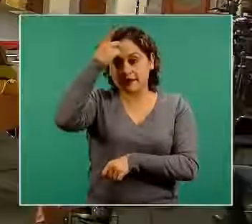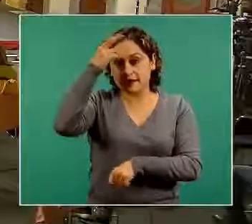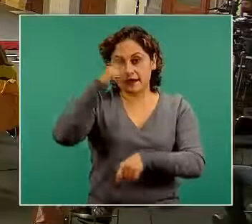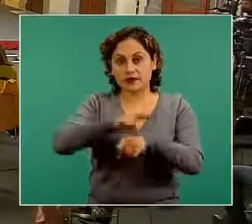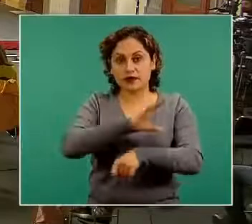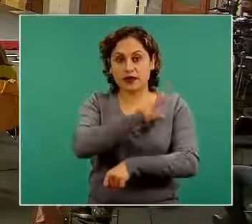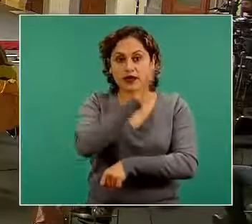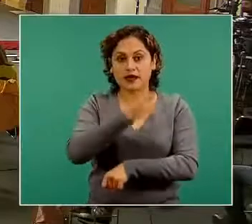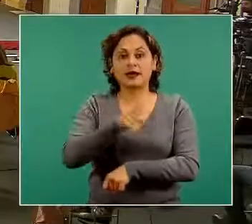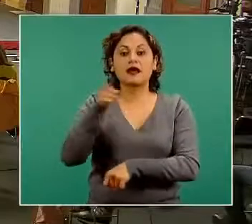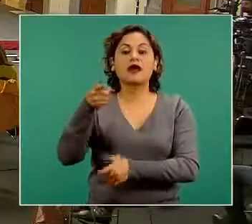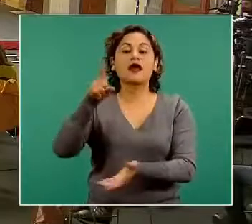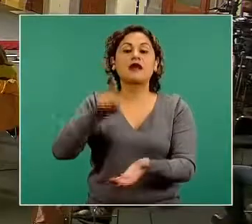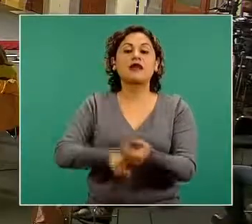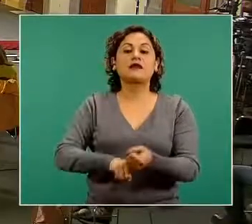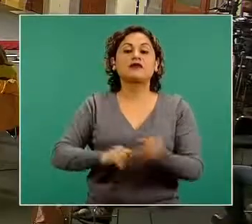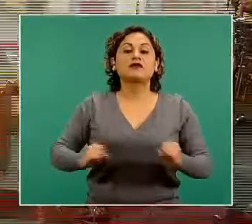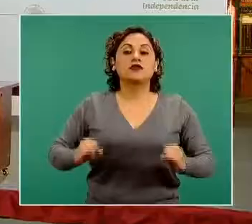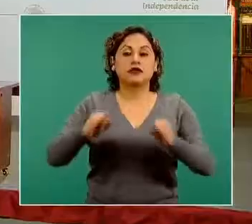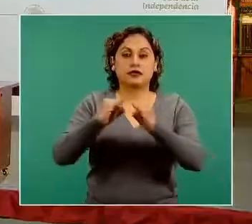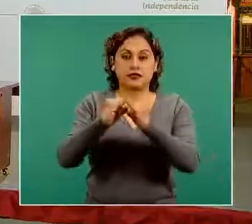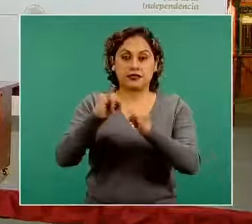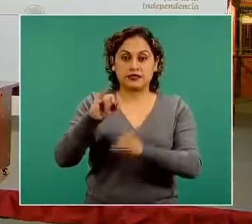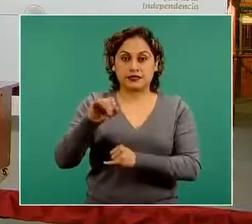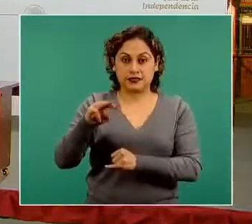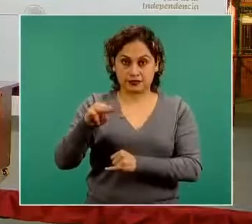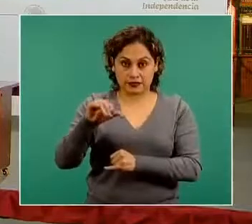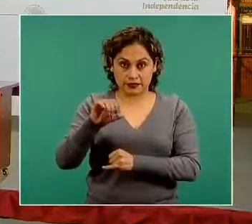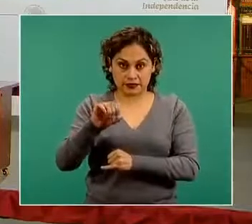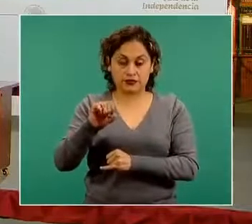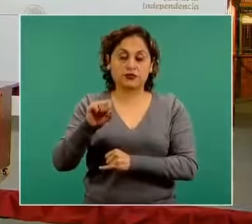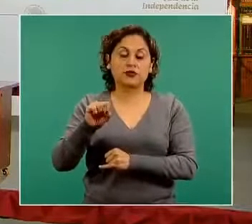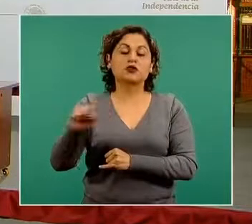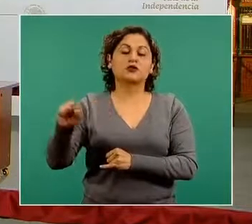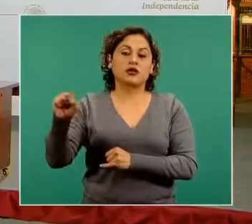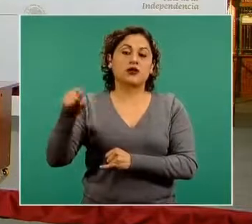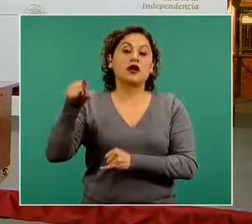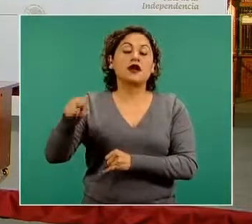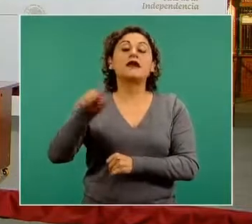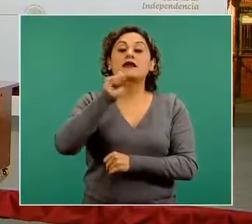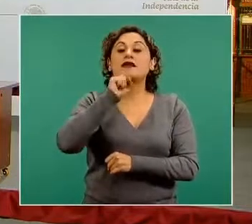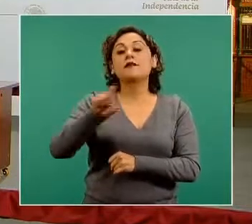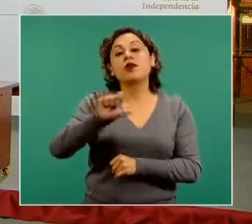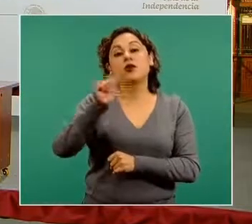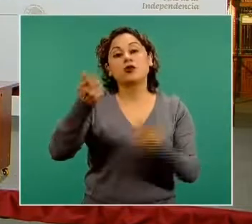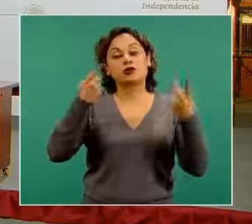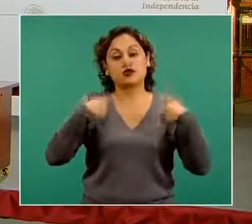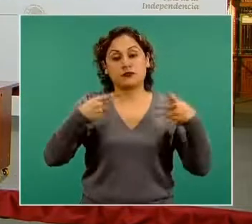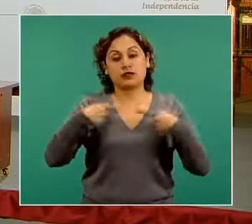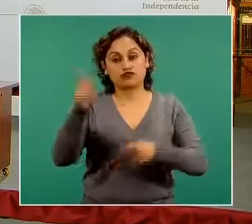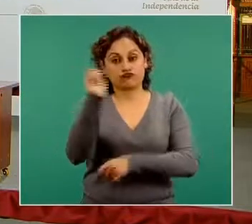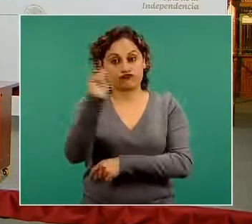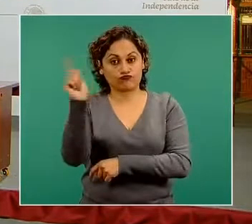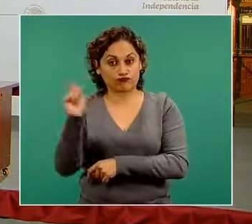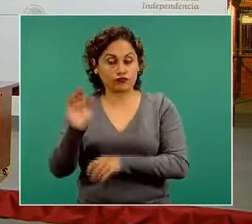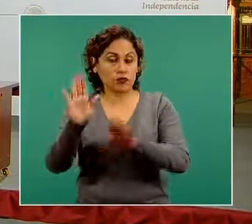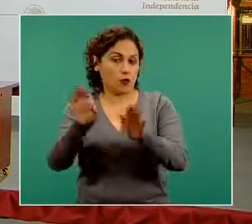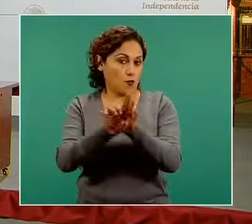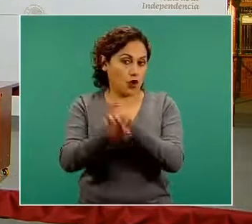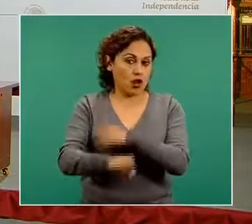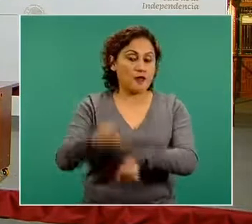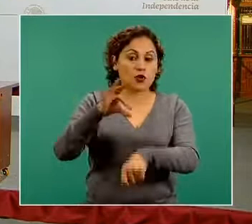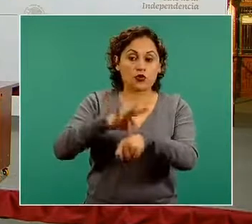Enfermedades Infecciosas del Instituto Nacional de Salud Pública, y participan distintas personas muy destacadas. Hemos comentado el caso del doctor